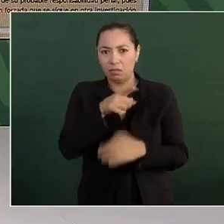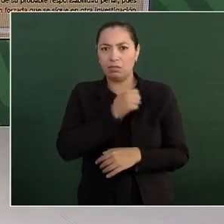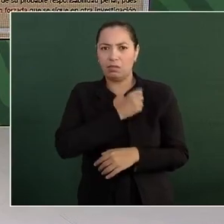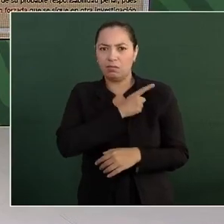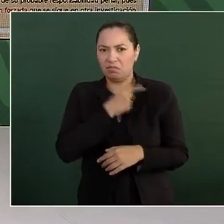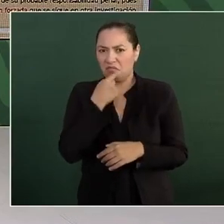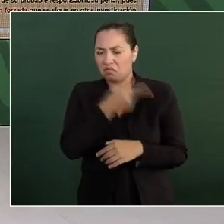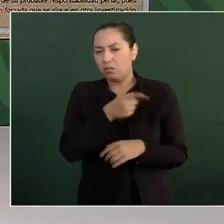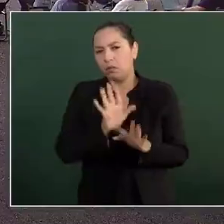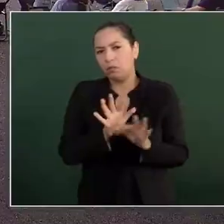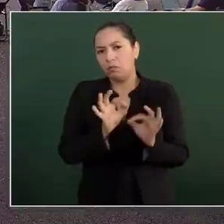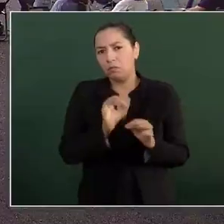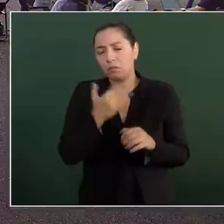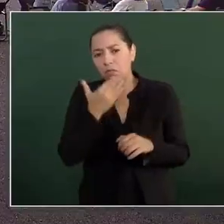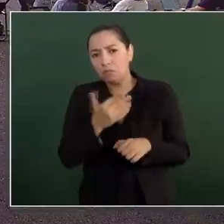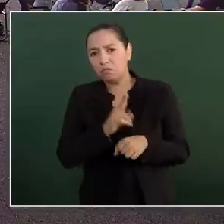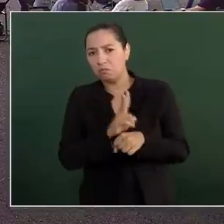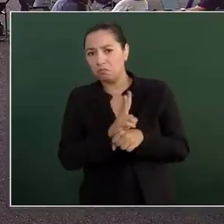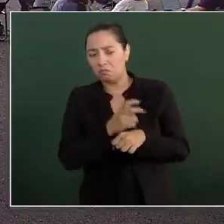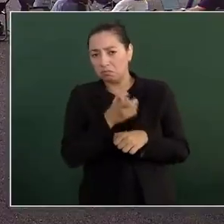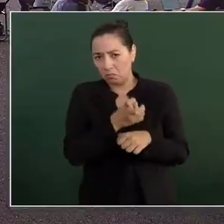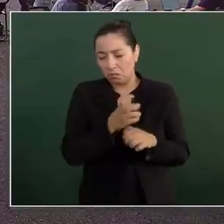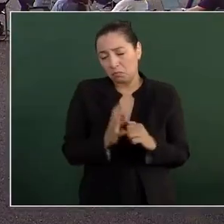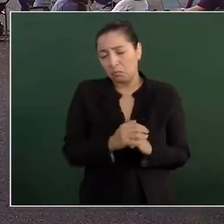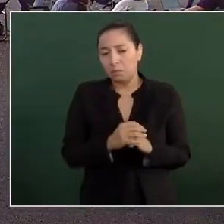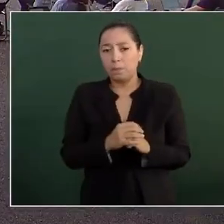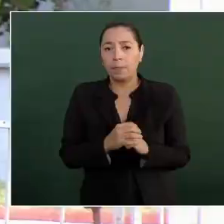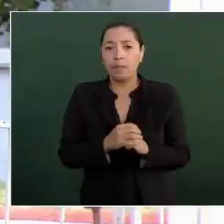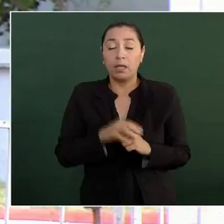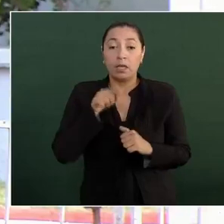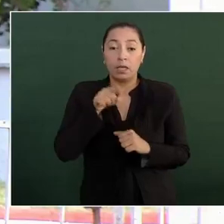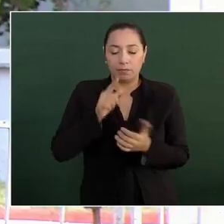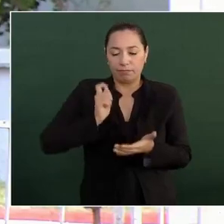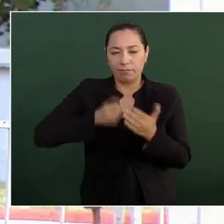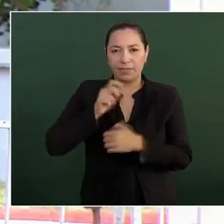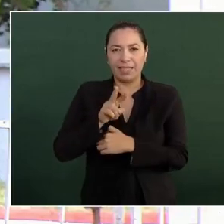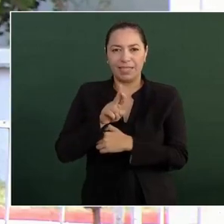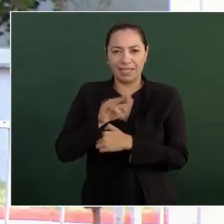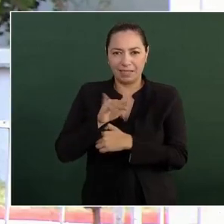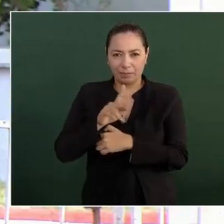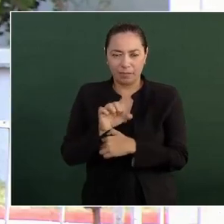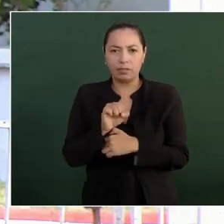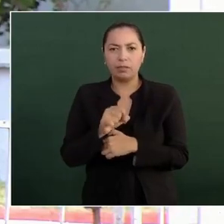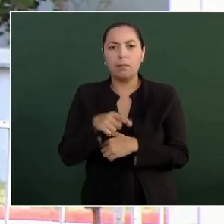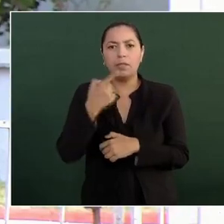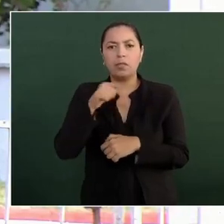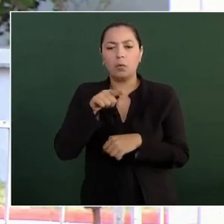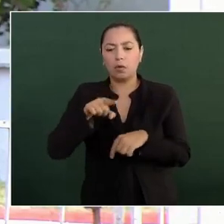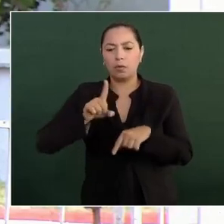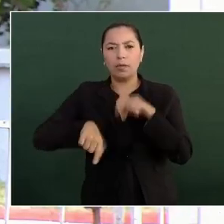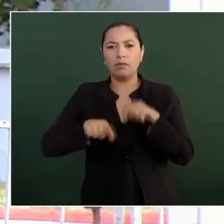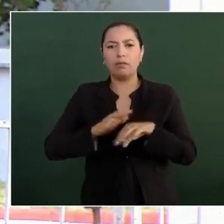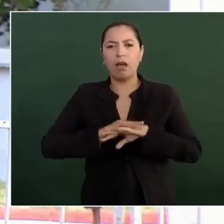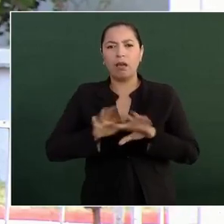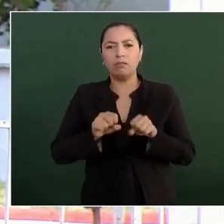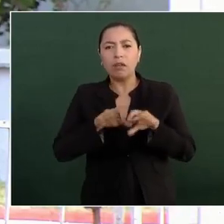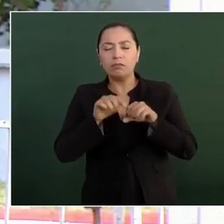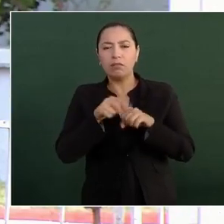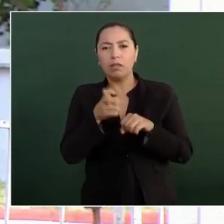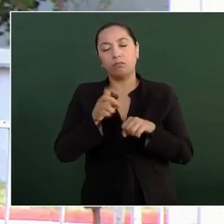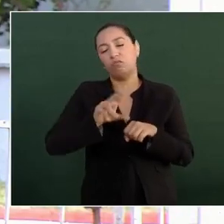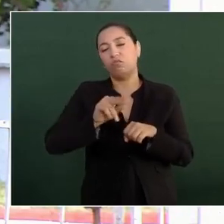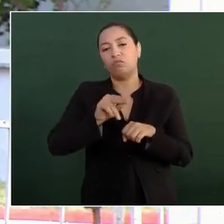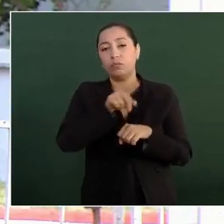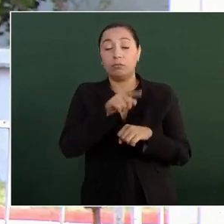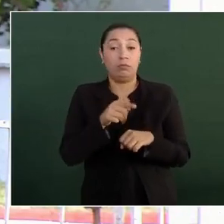es estable. La determinación del juez Rivas González no exonera a Jesús N. de su probable